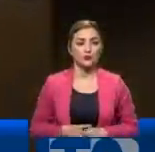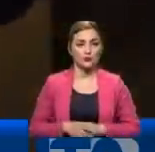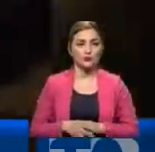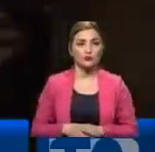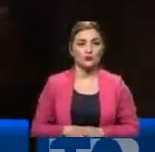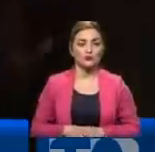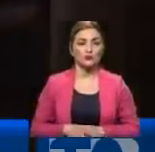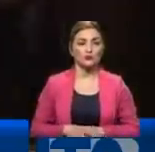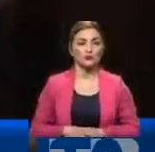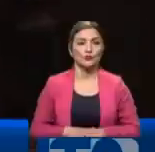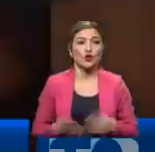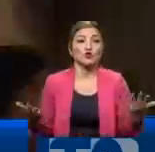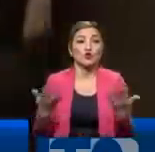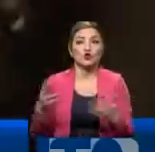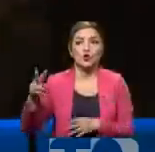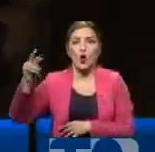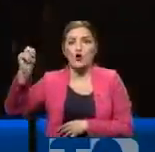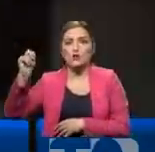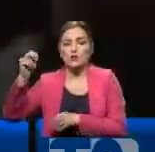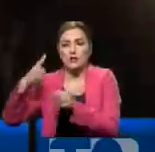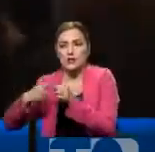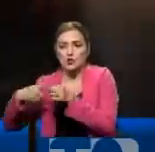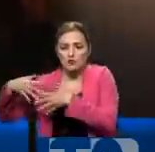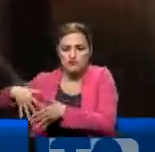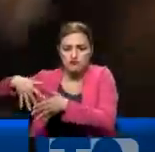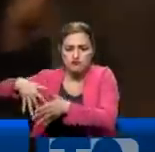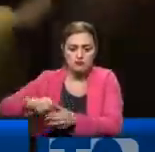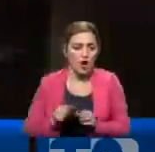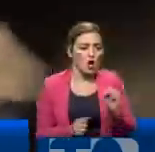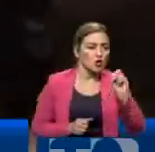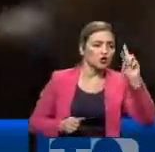Las marchas llegaron por el norte y sur de Quito.